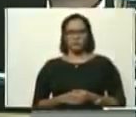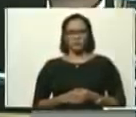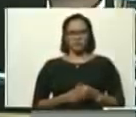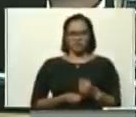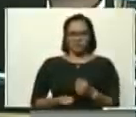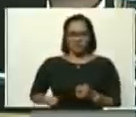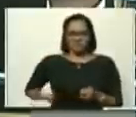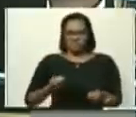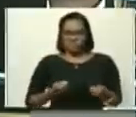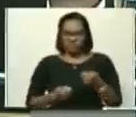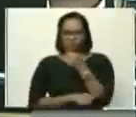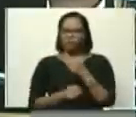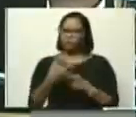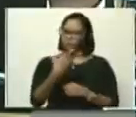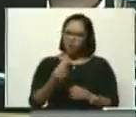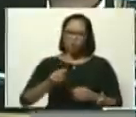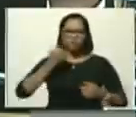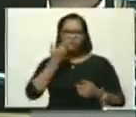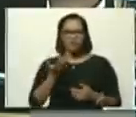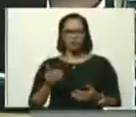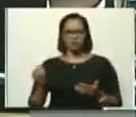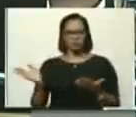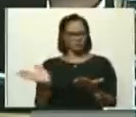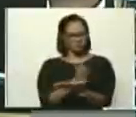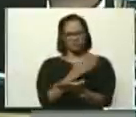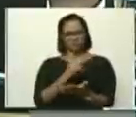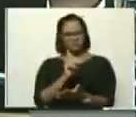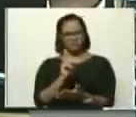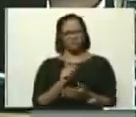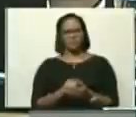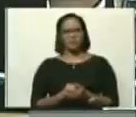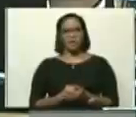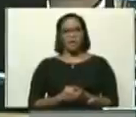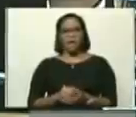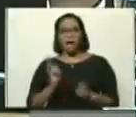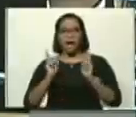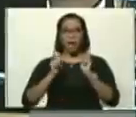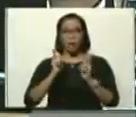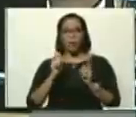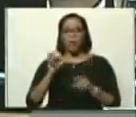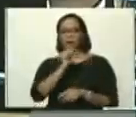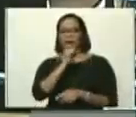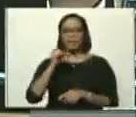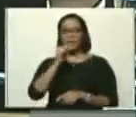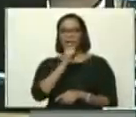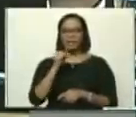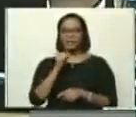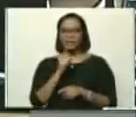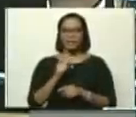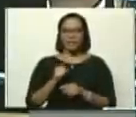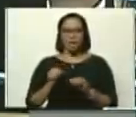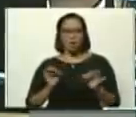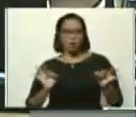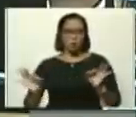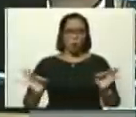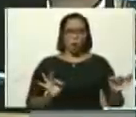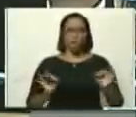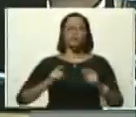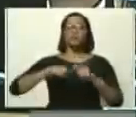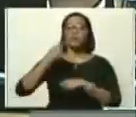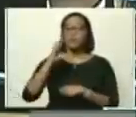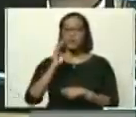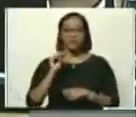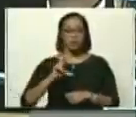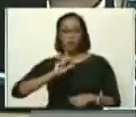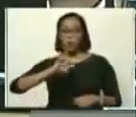manga. Yo los veo que regresan por ahí, aquellos que cantantes que andan por ahí haciendo sus shows después que hablaron que no